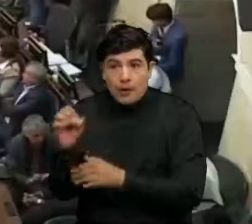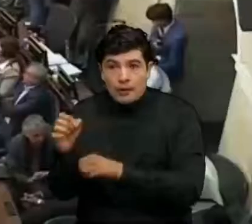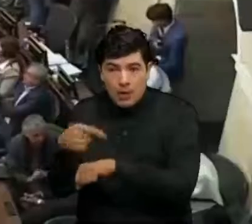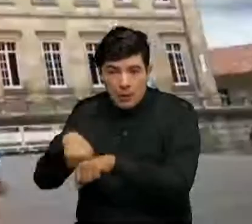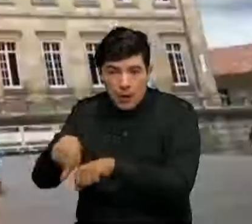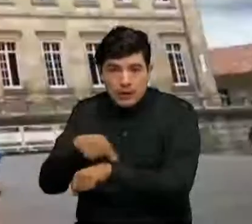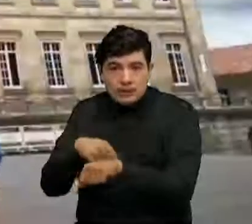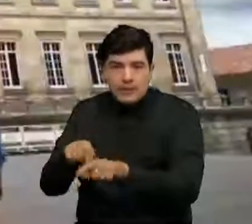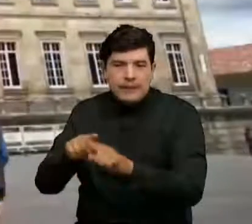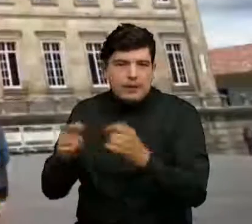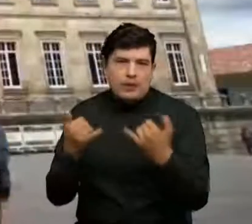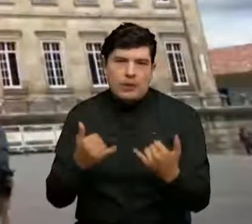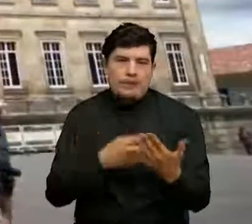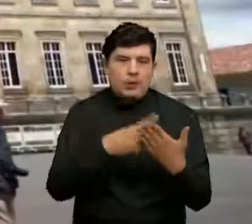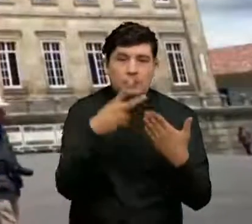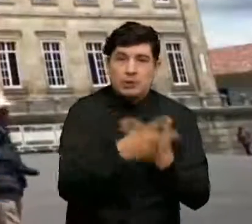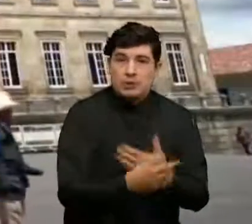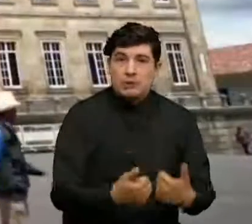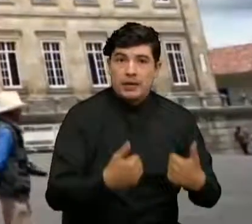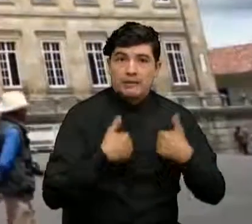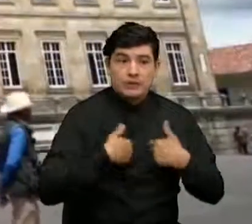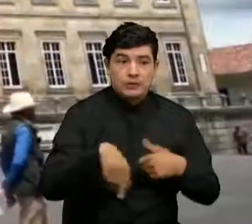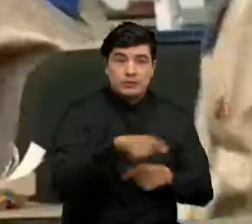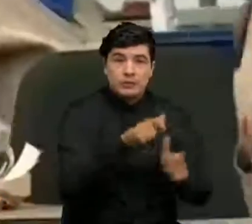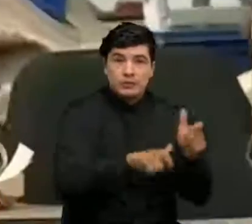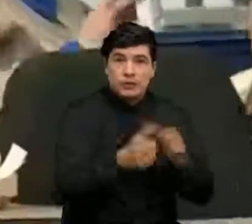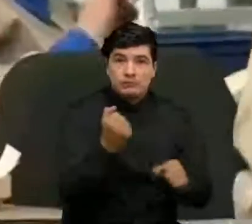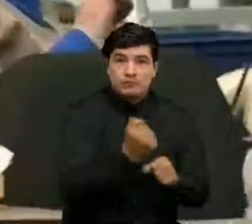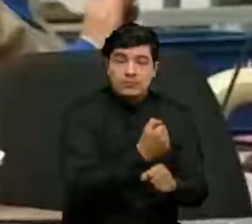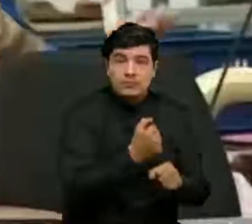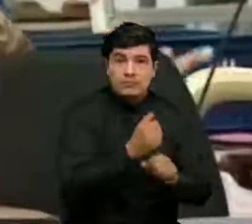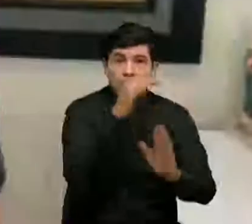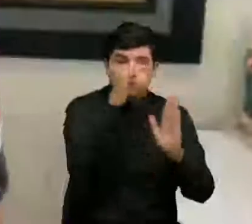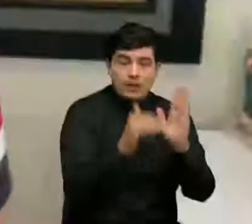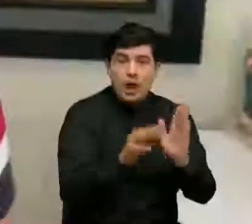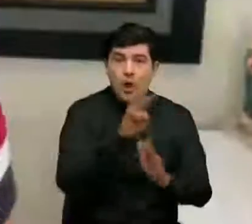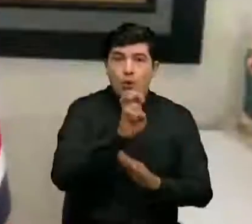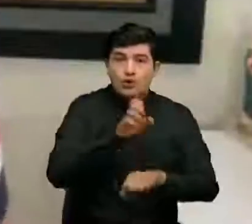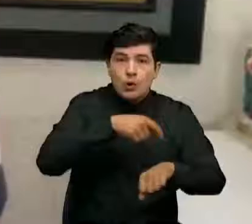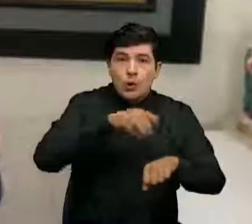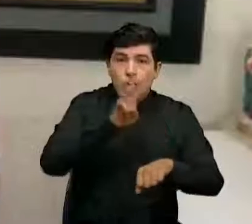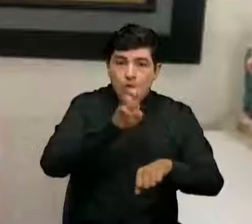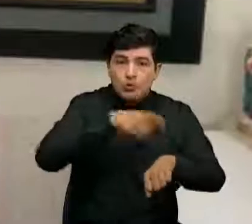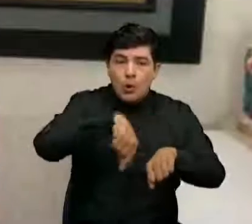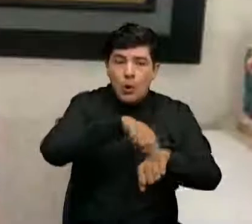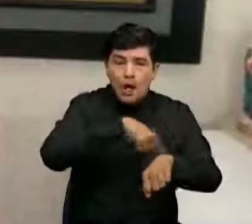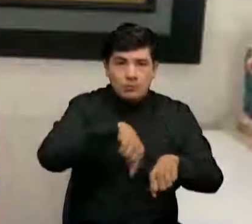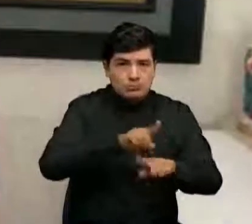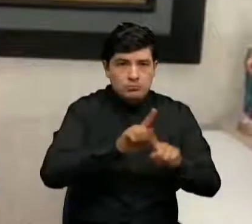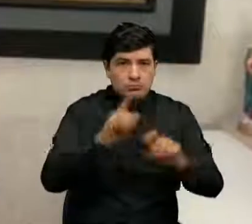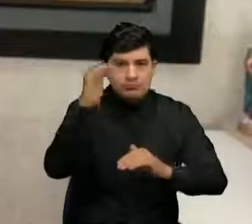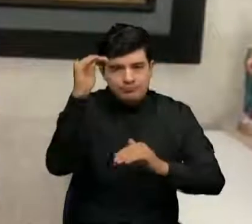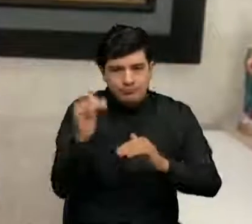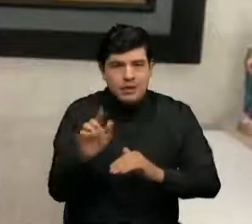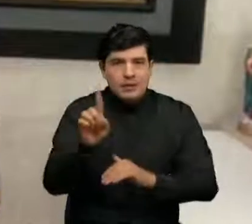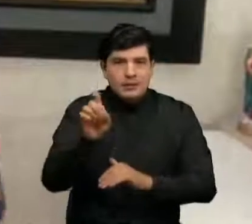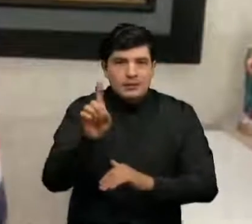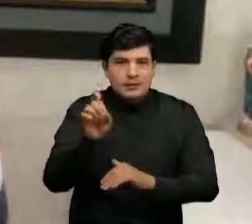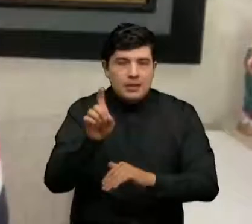proyecto representa un gran avance para la clase trabajadora. Ese proceso se hará gradualmente, lo que quiere decir que hasta